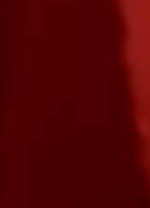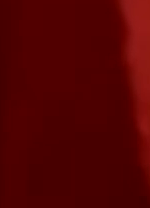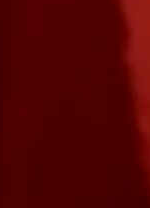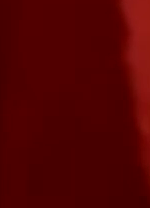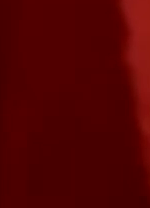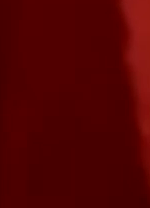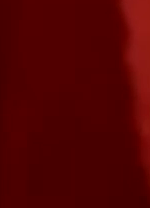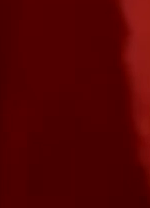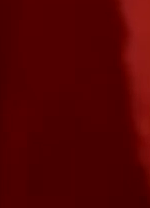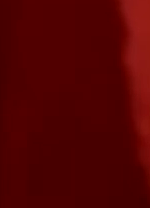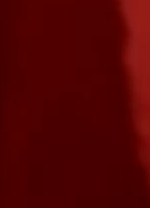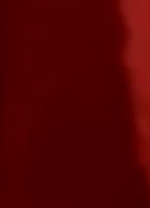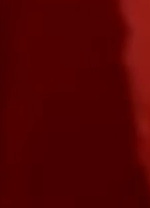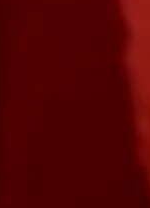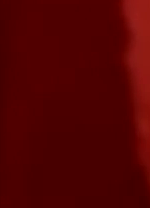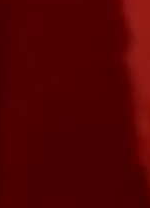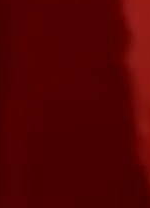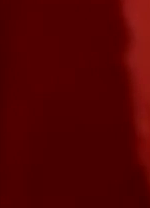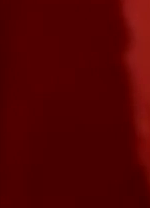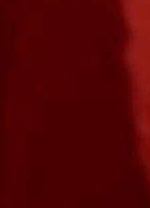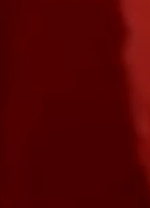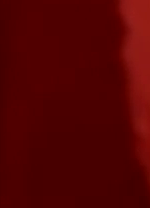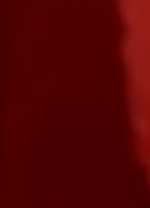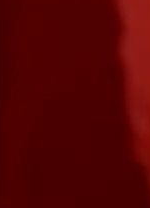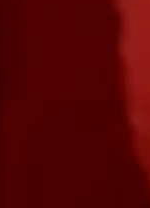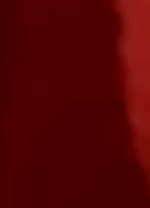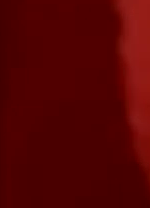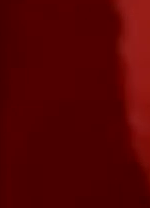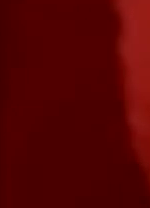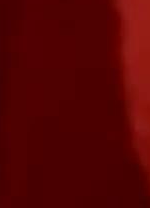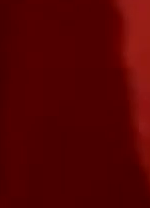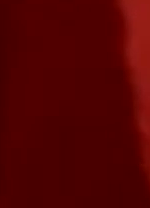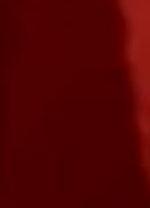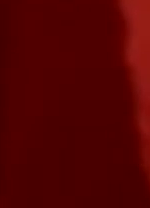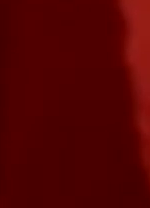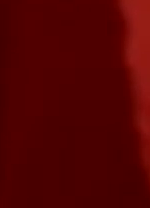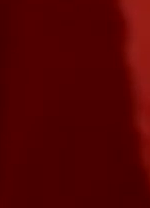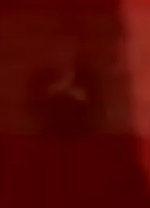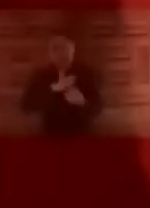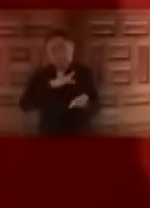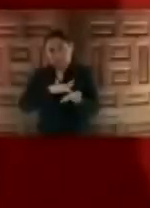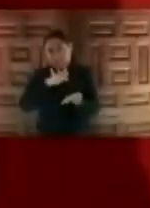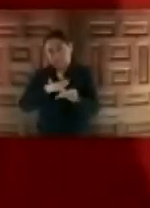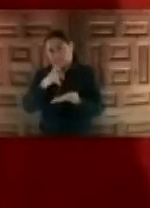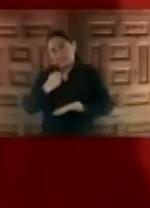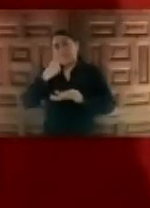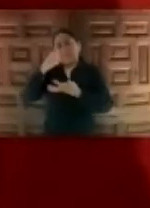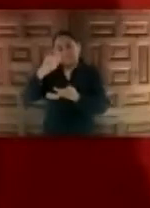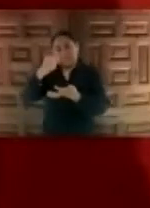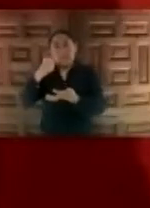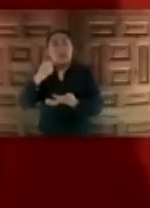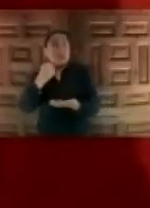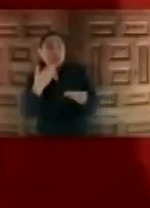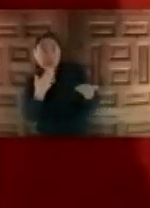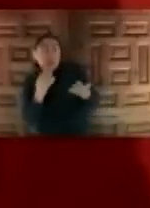continúo leyendo lo que dice el artículo, así como para fortalecer la situación financiera de las mismas ante la